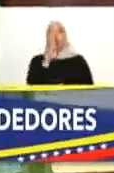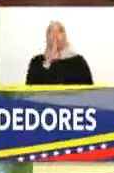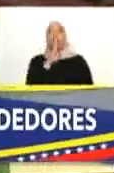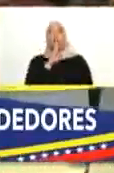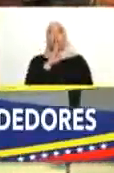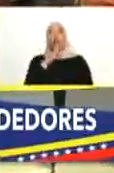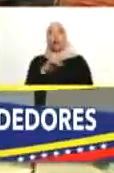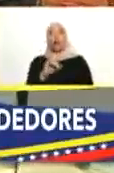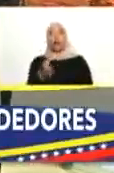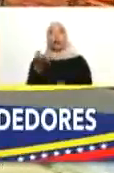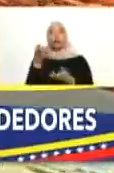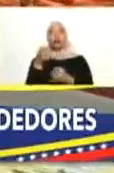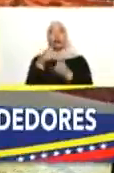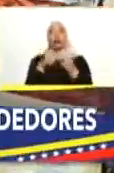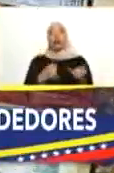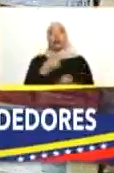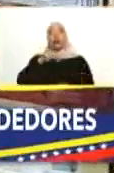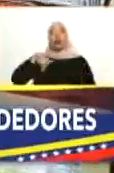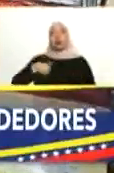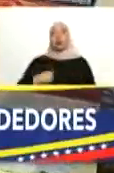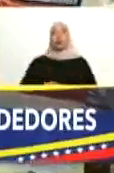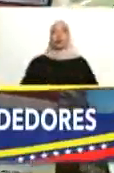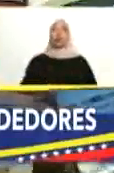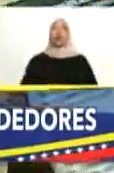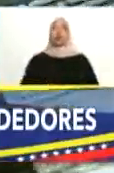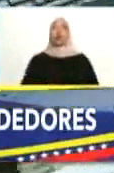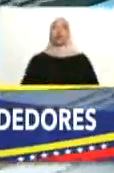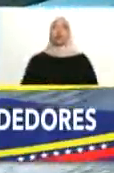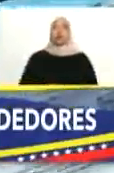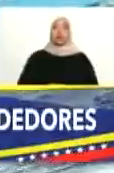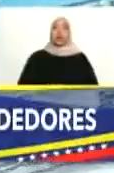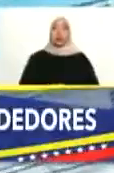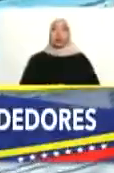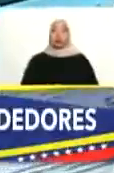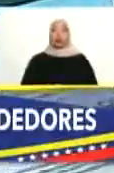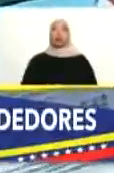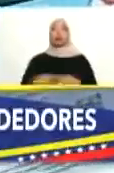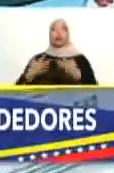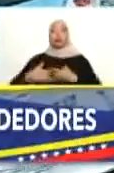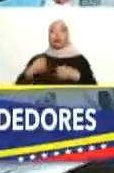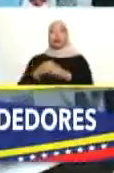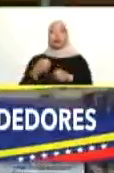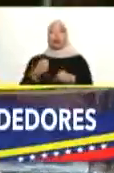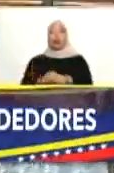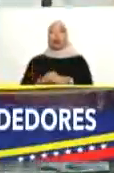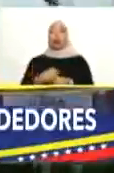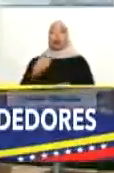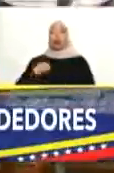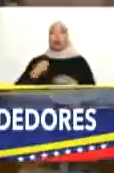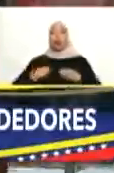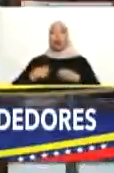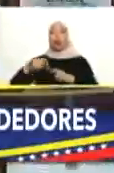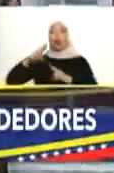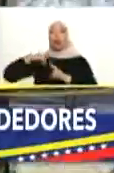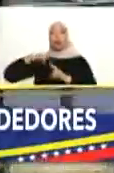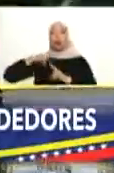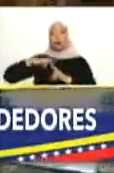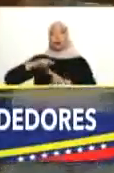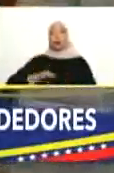herramientas para seguir creciendo en nuestro emprendimiento y seguir generando empleo y calidad de vida para los tachirenses. Bueno,